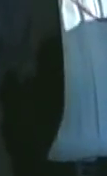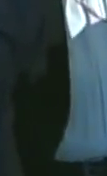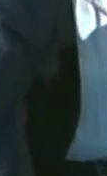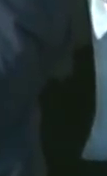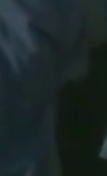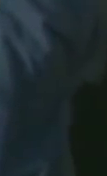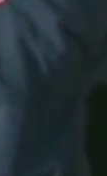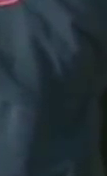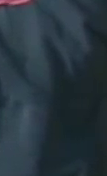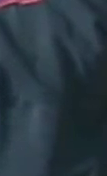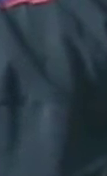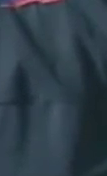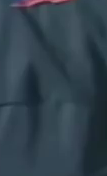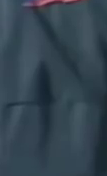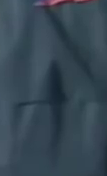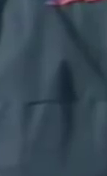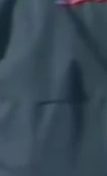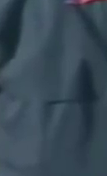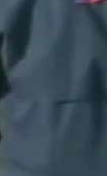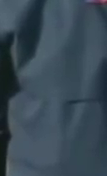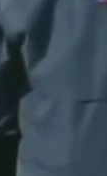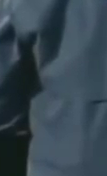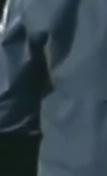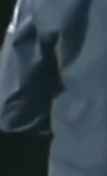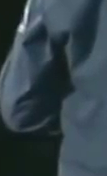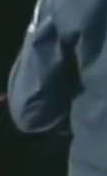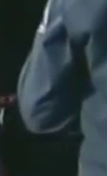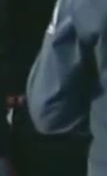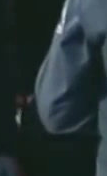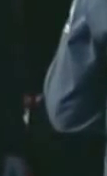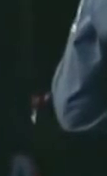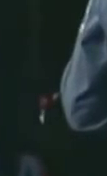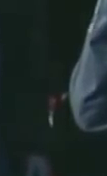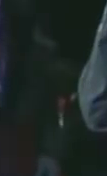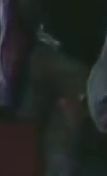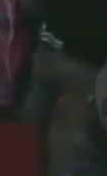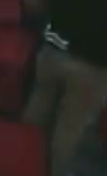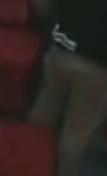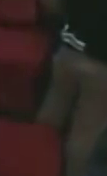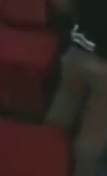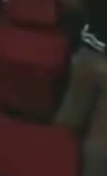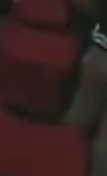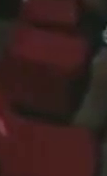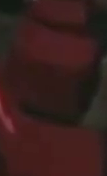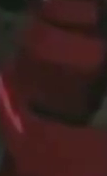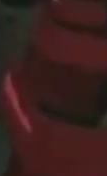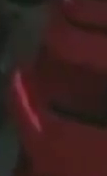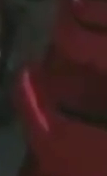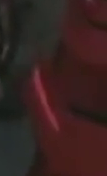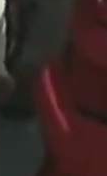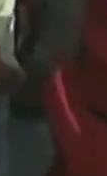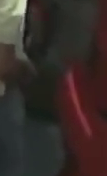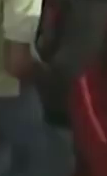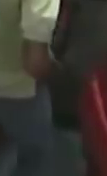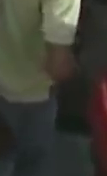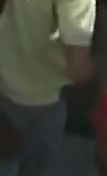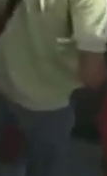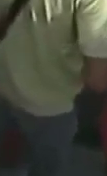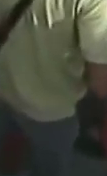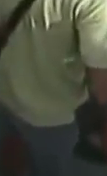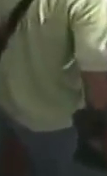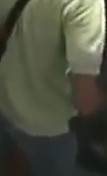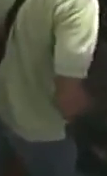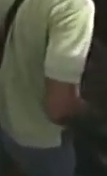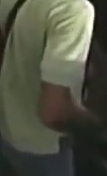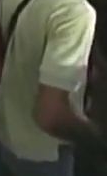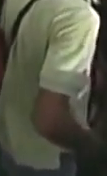2019. Más de 5.000 jóvenes del mundo participan en este importante Congreso Latinoamericano, en el cual se desarrollan grandes debates